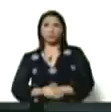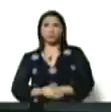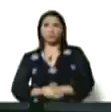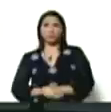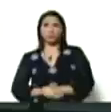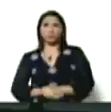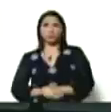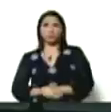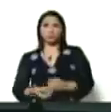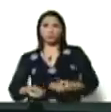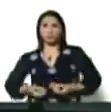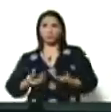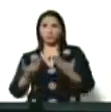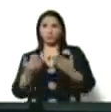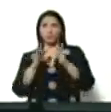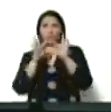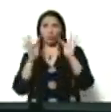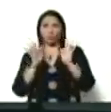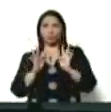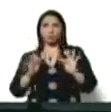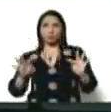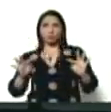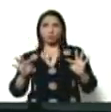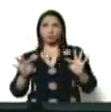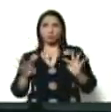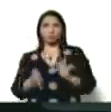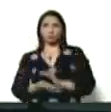se den mecanismos